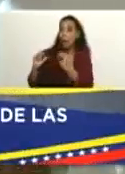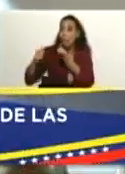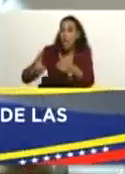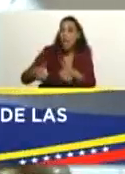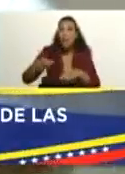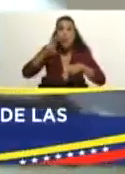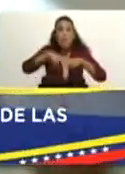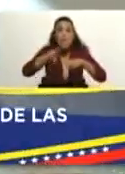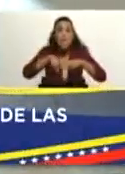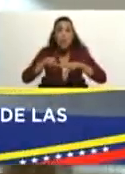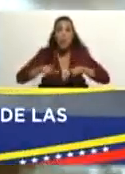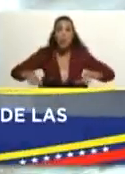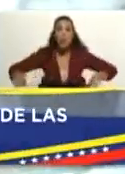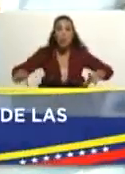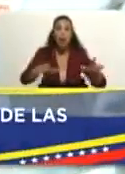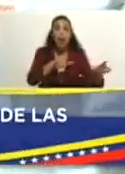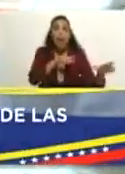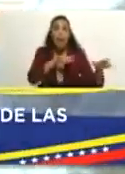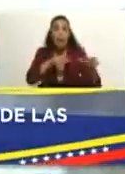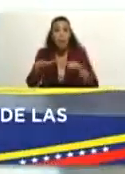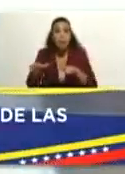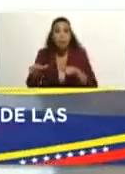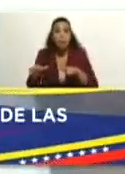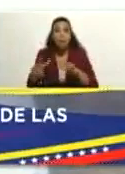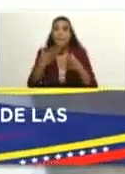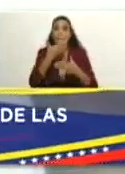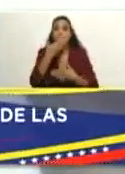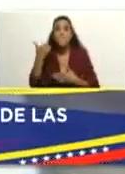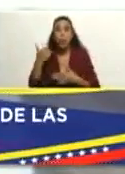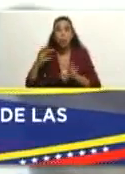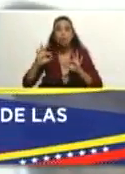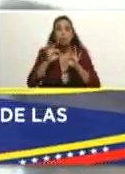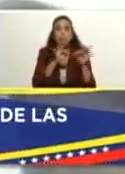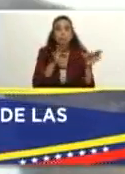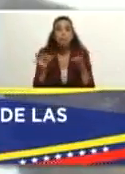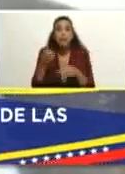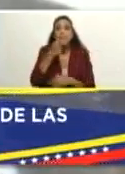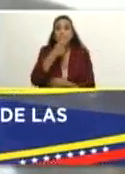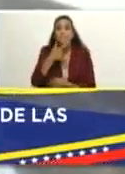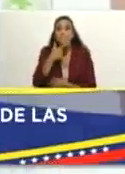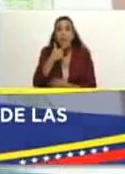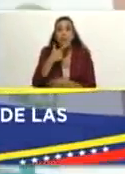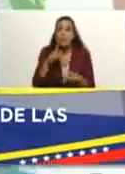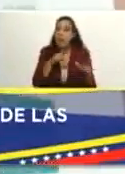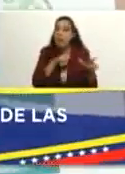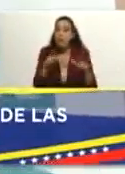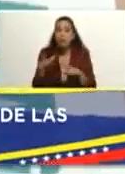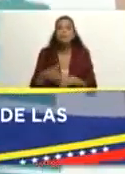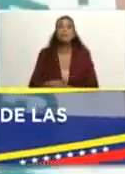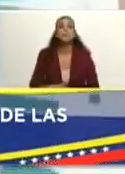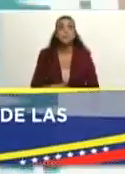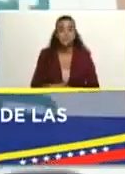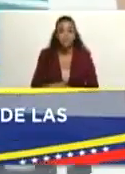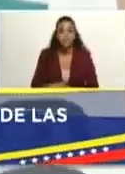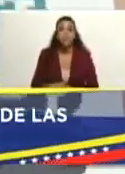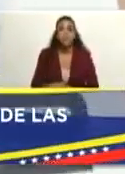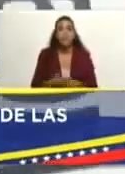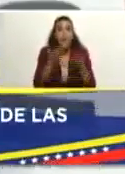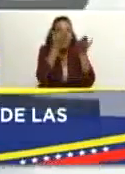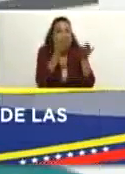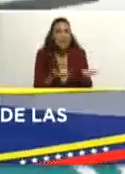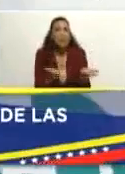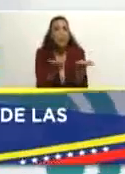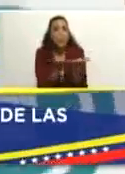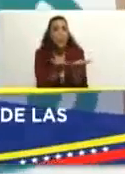nuestros muchachos tengan sus escuelas y liceos en la mejor situación. Bella, preciosa y linda. Exacto. Bueno, mi presidente, esta ciudad